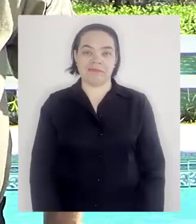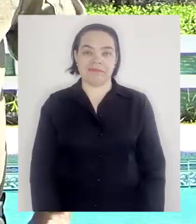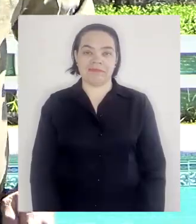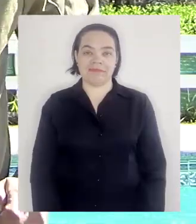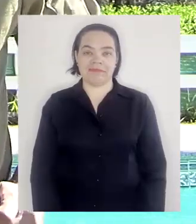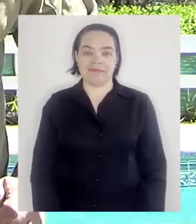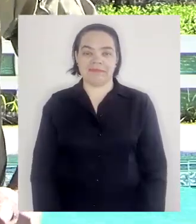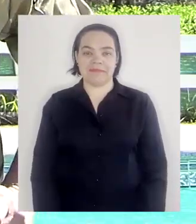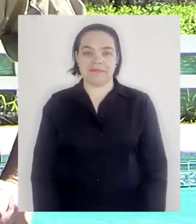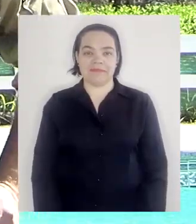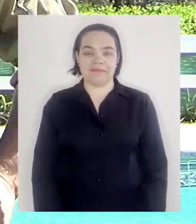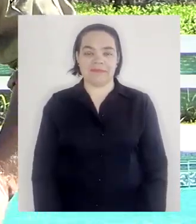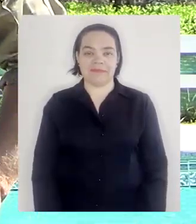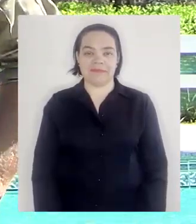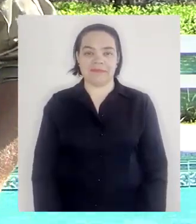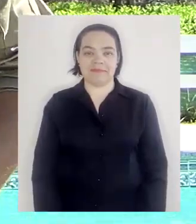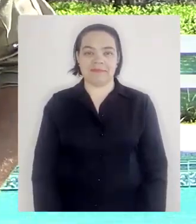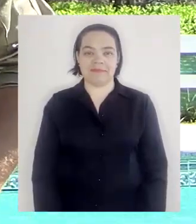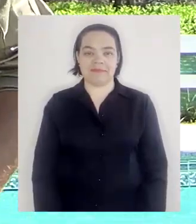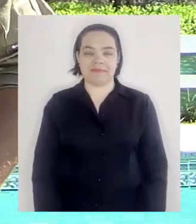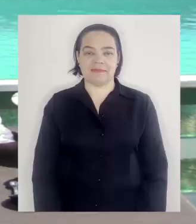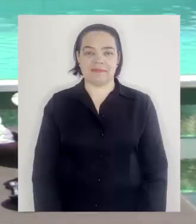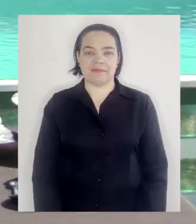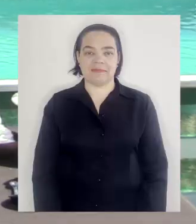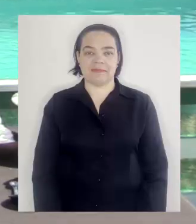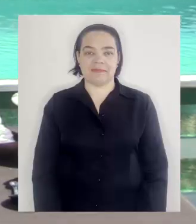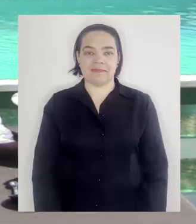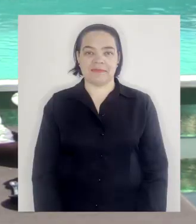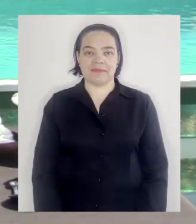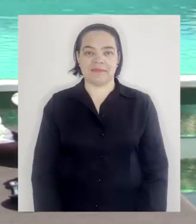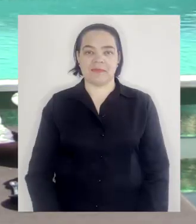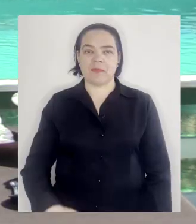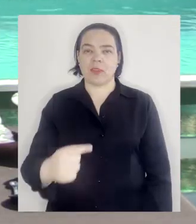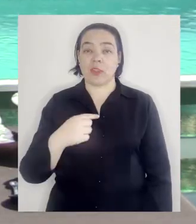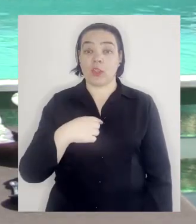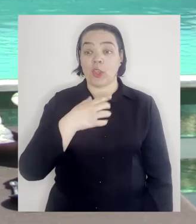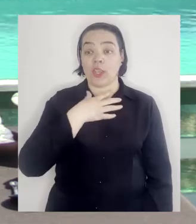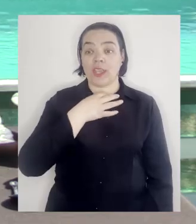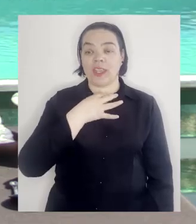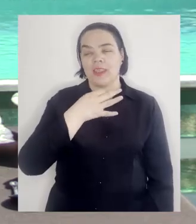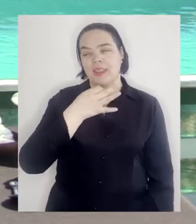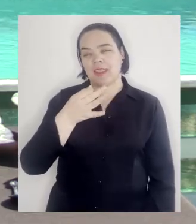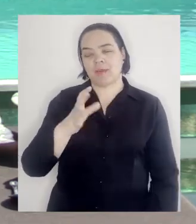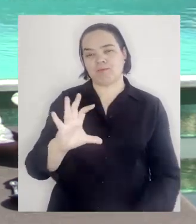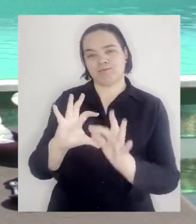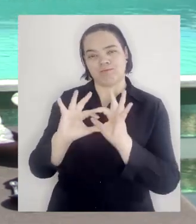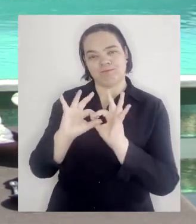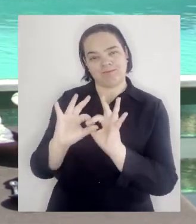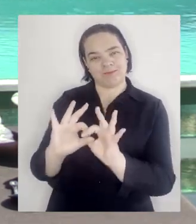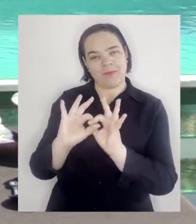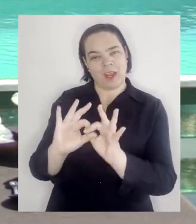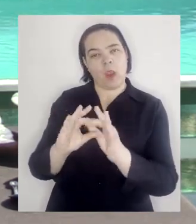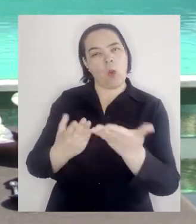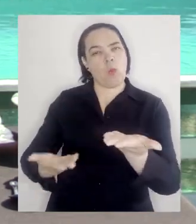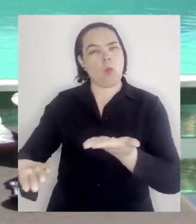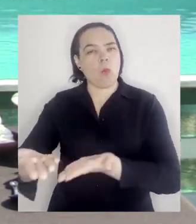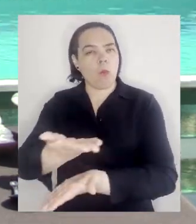Sí. Así que, Oliver, yo te quiero agradecer por este rato nuevamente de